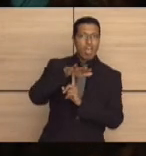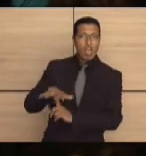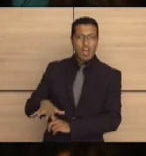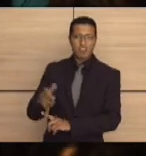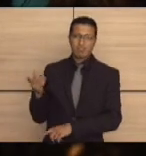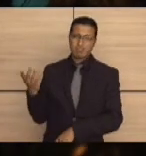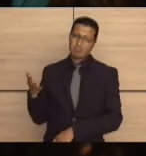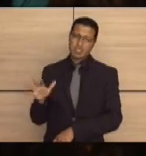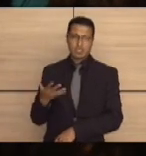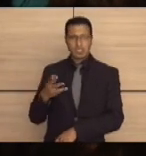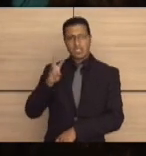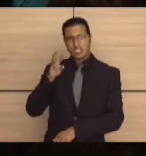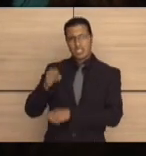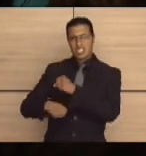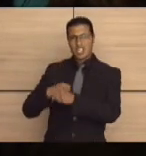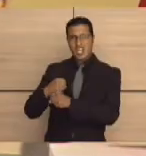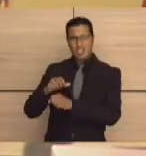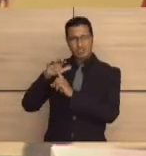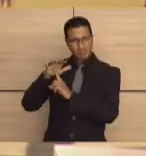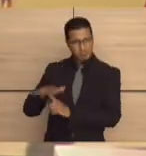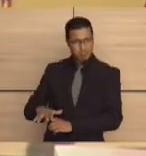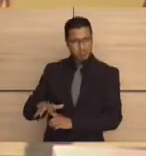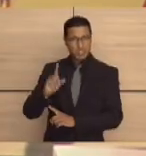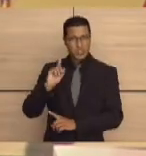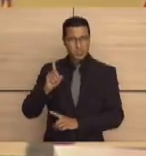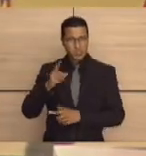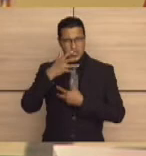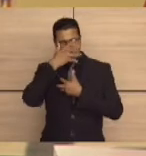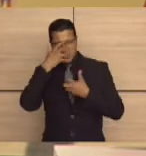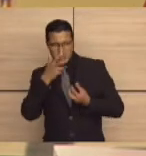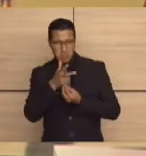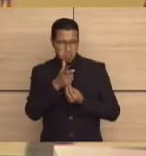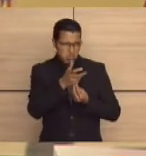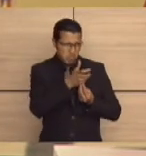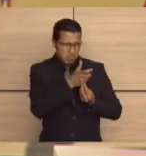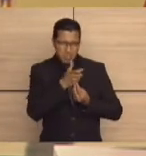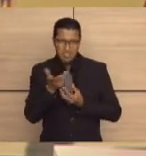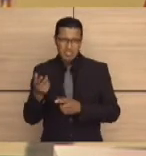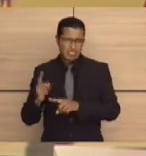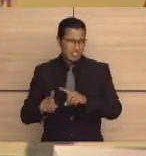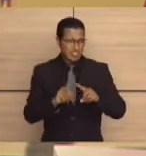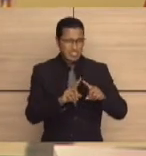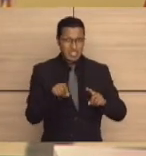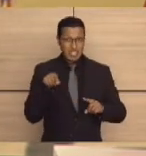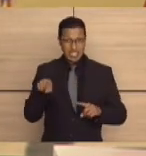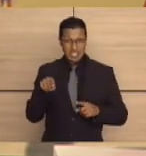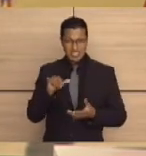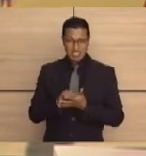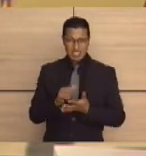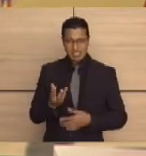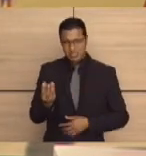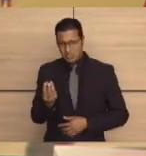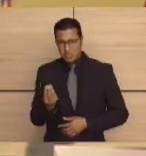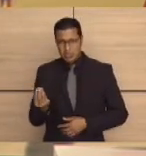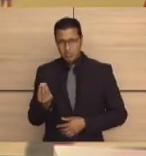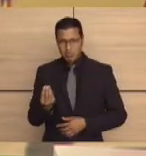más de 30 años de conflicto armado permanente. Nuestro Palenque fue